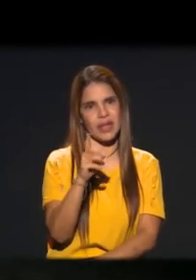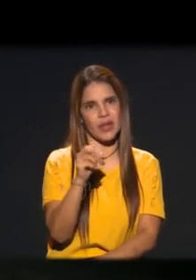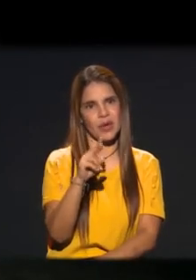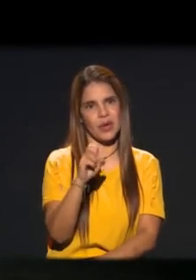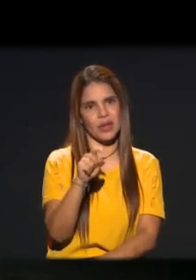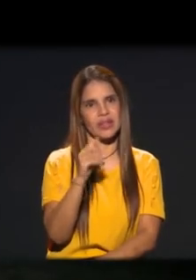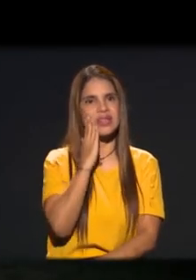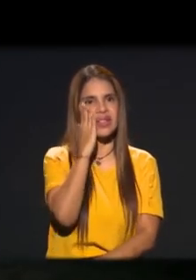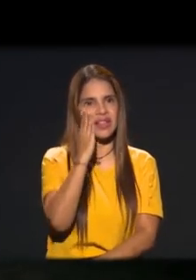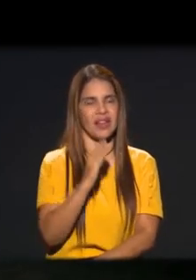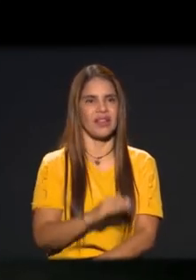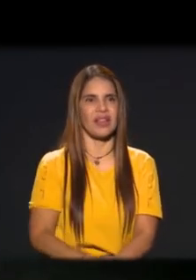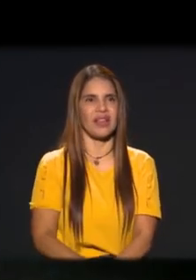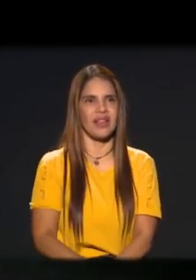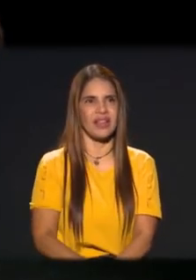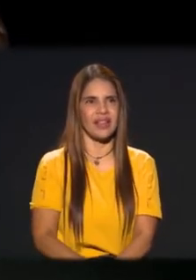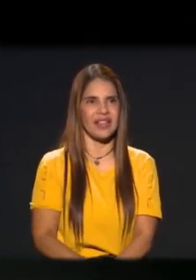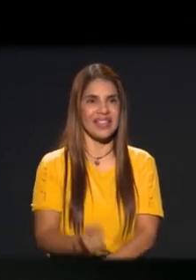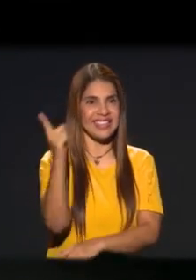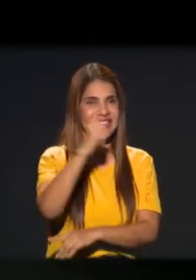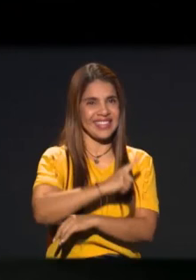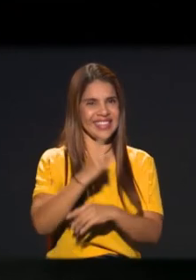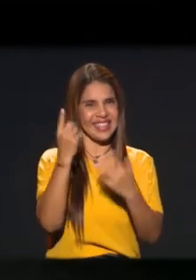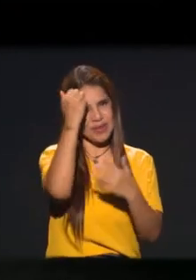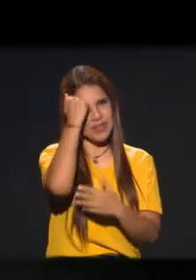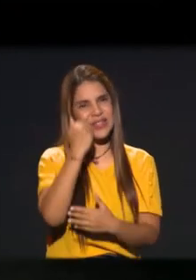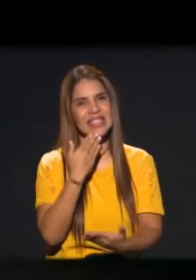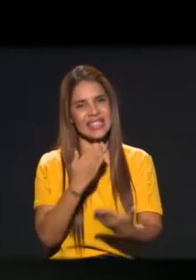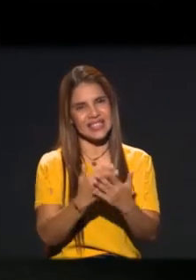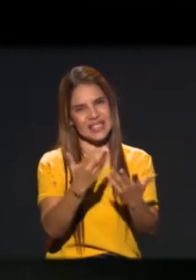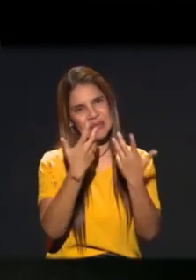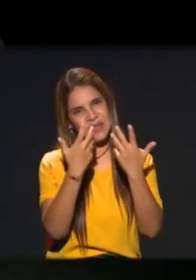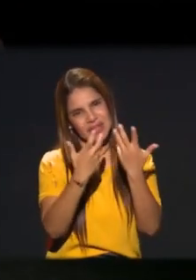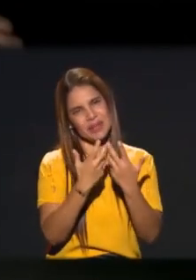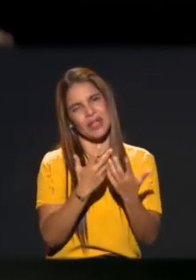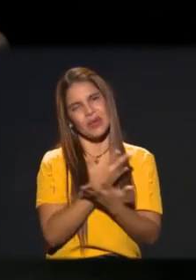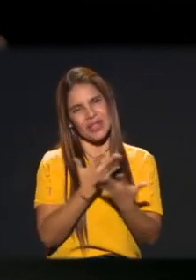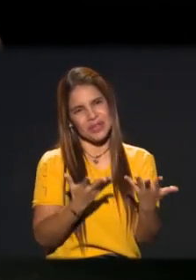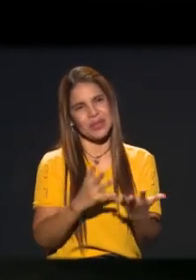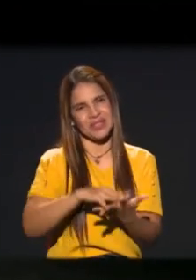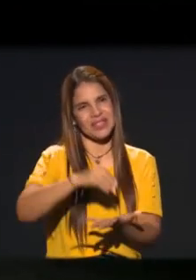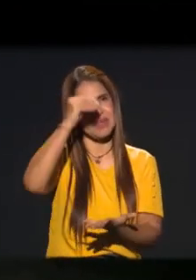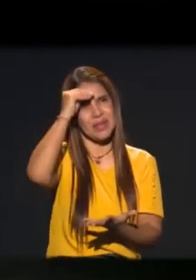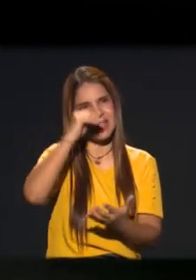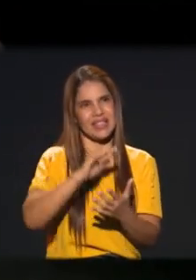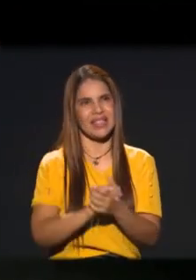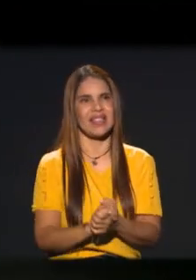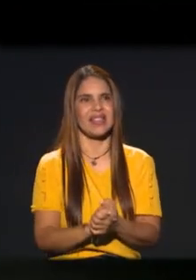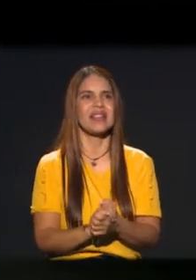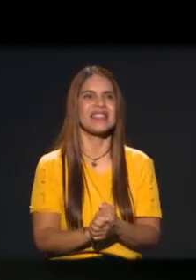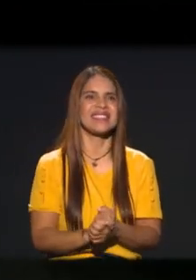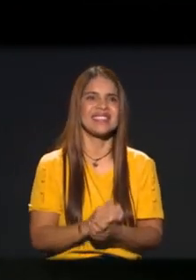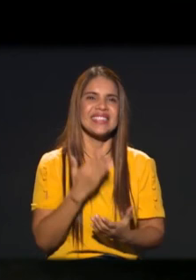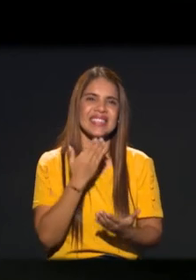San Javier. Y hoy quería celebrar el Día del Maestro. Gracias, maestro, por enseñarme todo lo que sé. Y gracias a usted